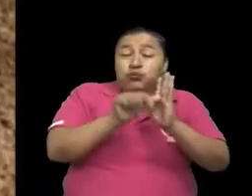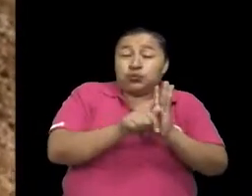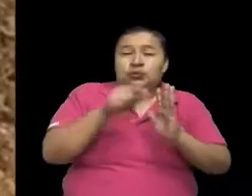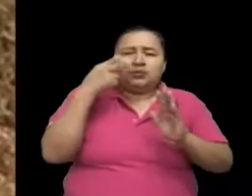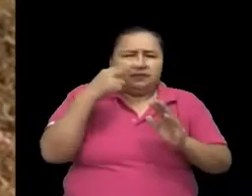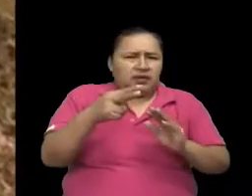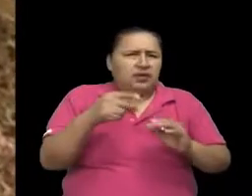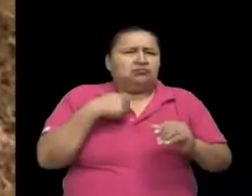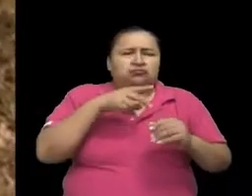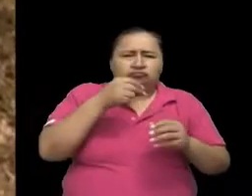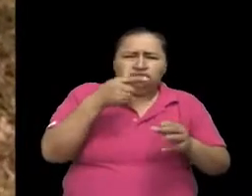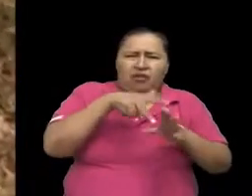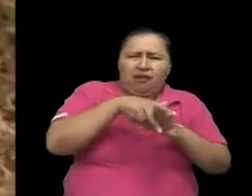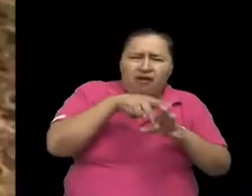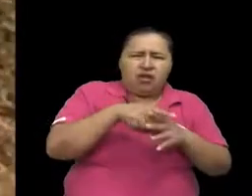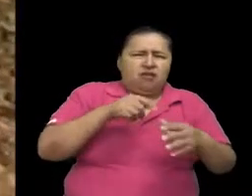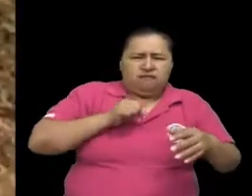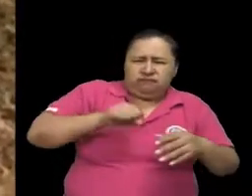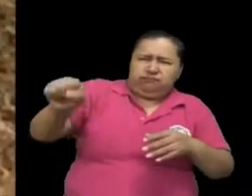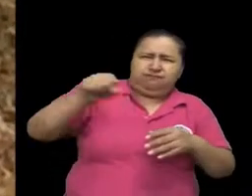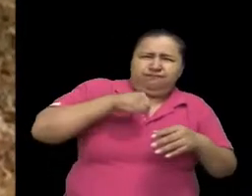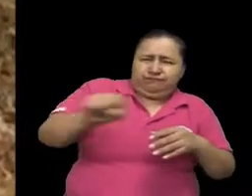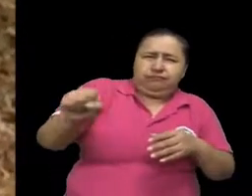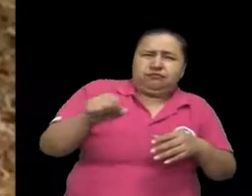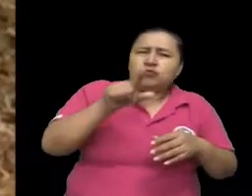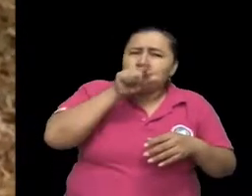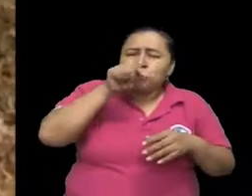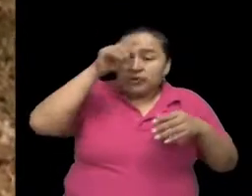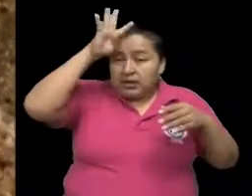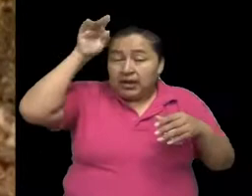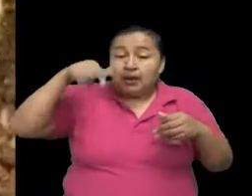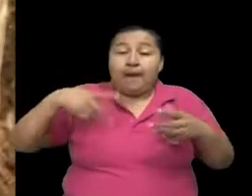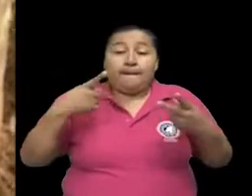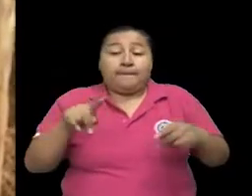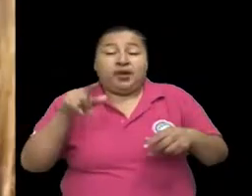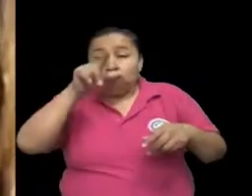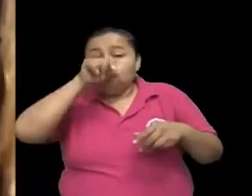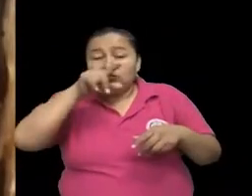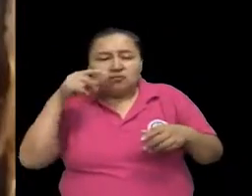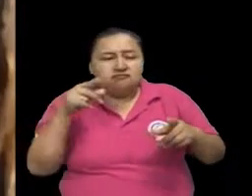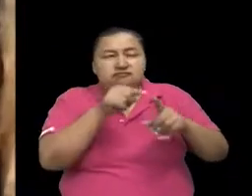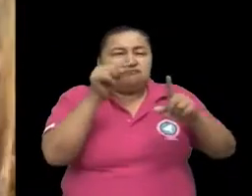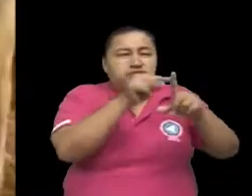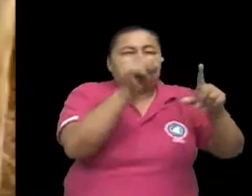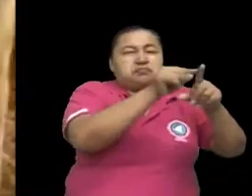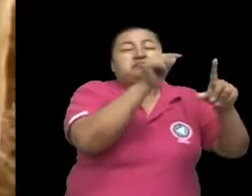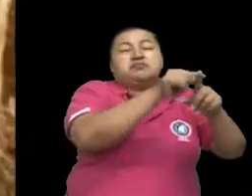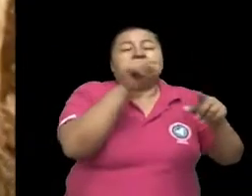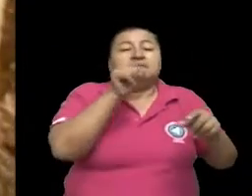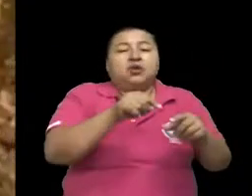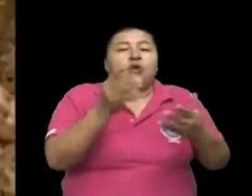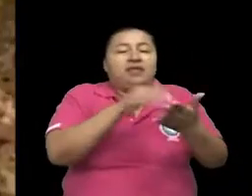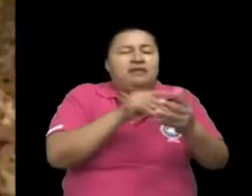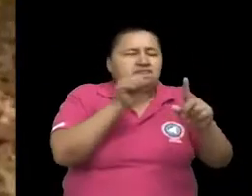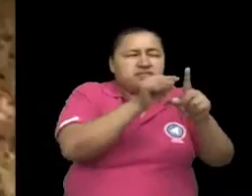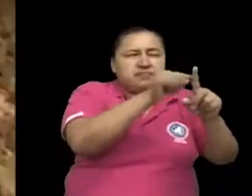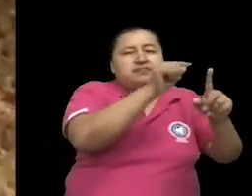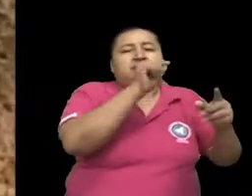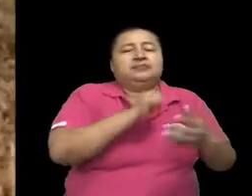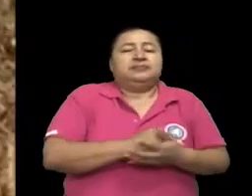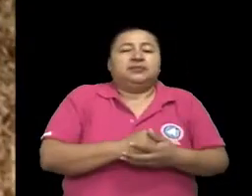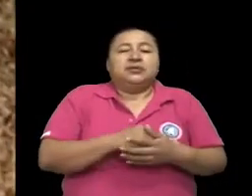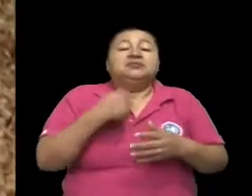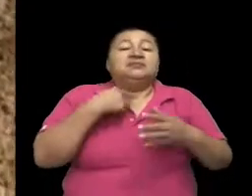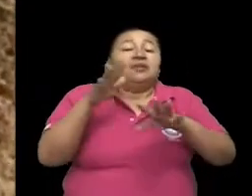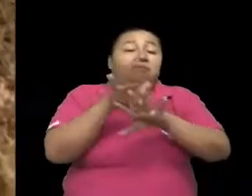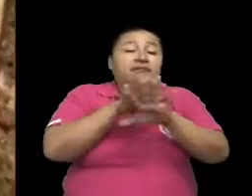se ve al caballo patear con fuerza a un gallo. Sin embargo, el emplumado lo persigue y lo picotea una y otra vez.